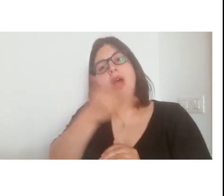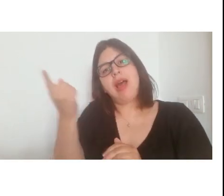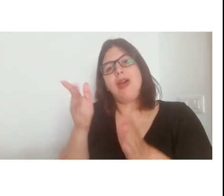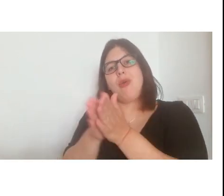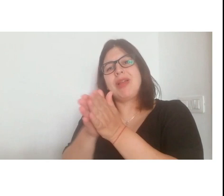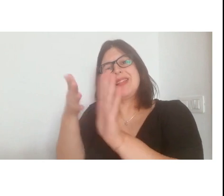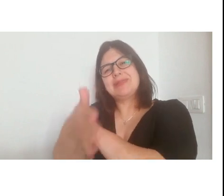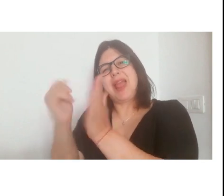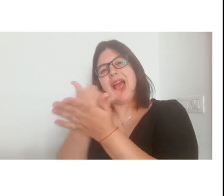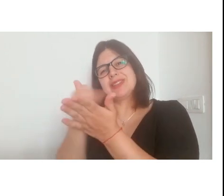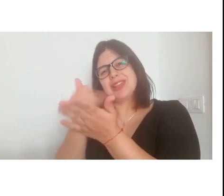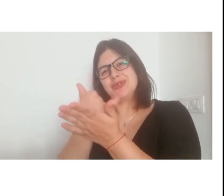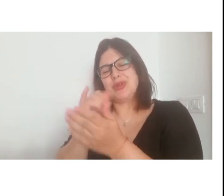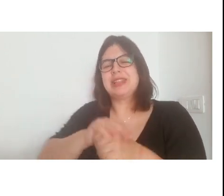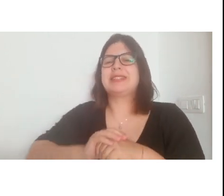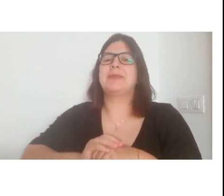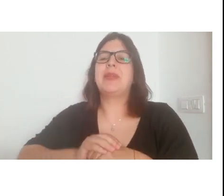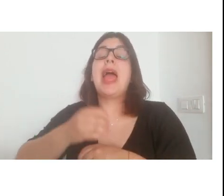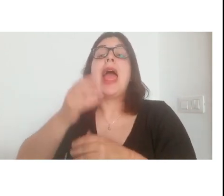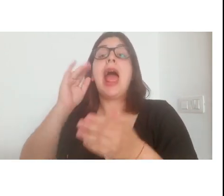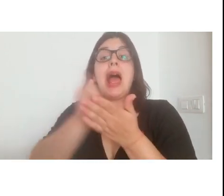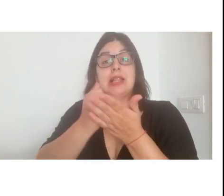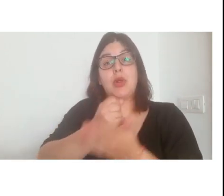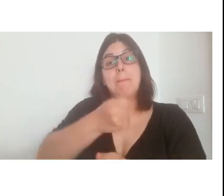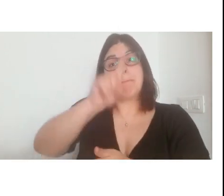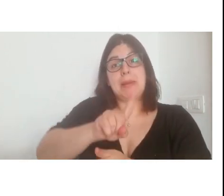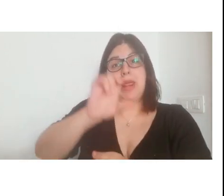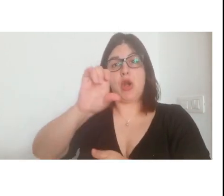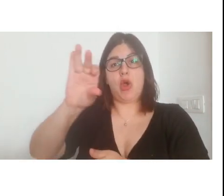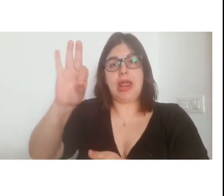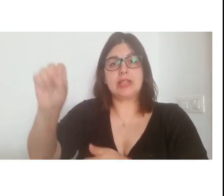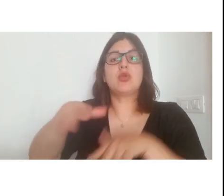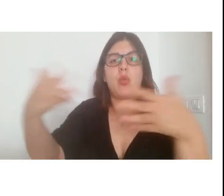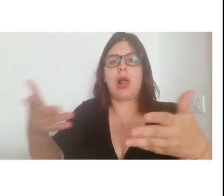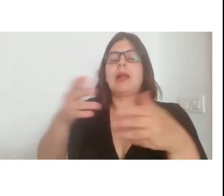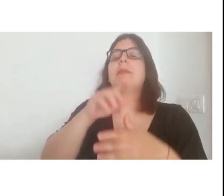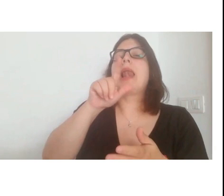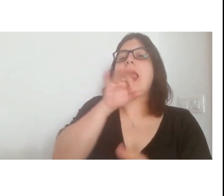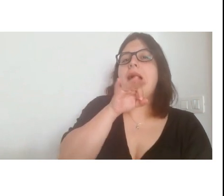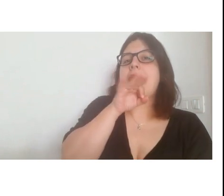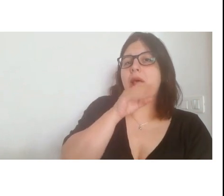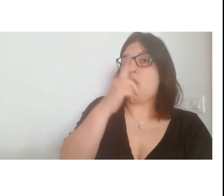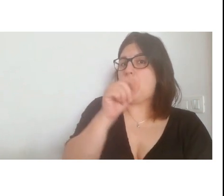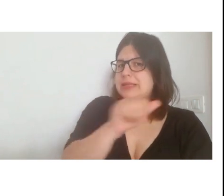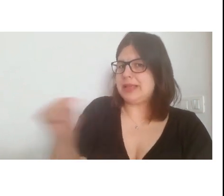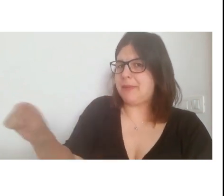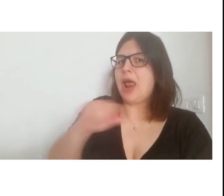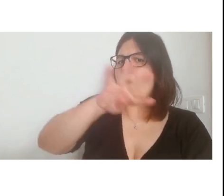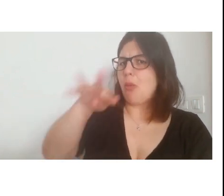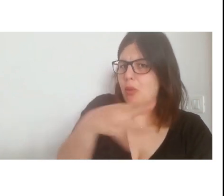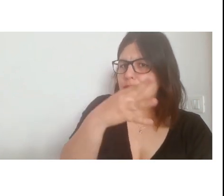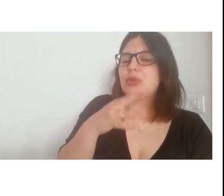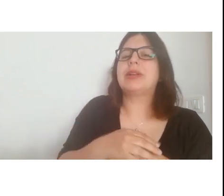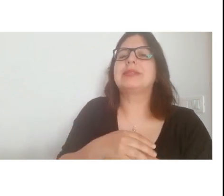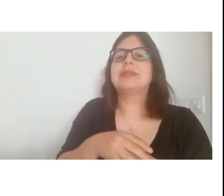vos falar das asignaturas en primeiro da ESO. As materias que cursarán en primeiro da ESO son Lingua Galega, 4 sesións